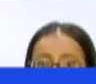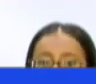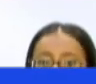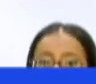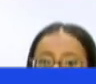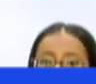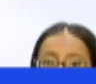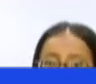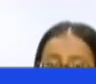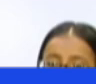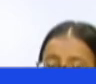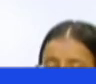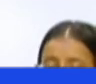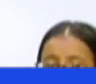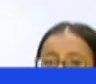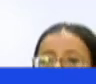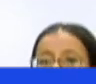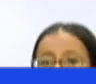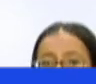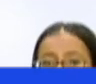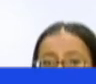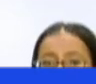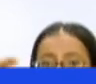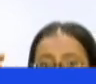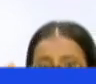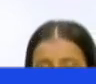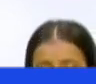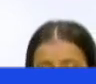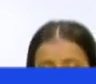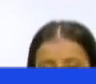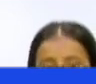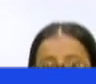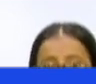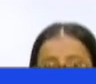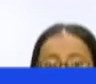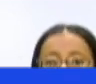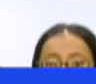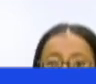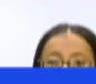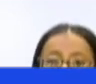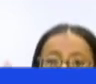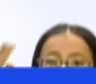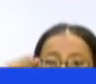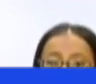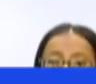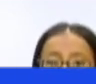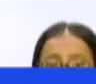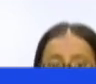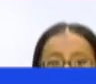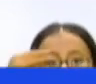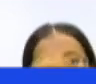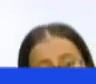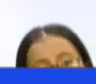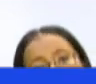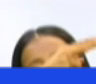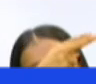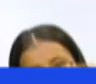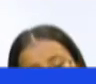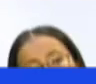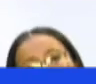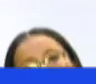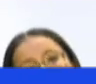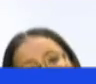video en una reunión en la que además participaron Davis Rivera